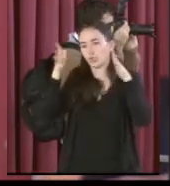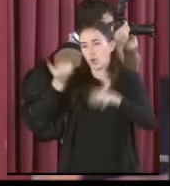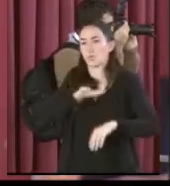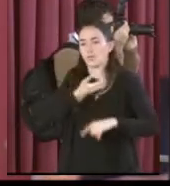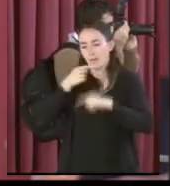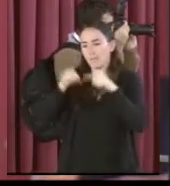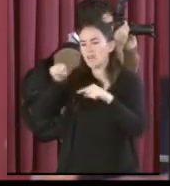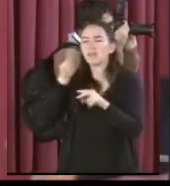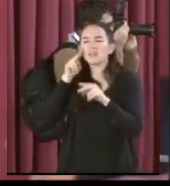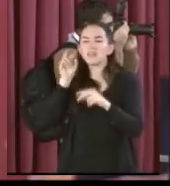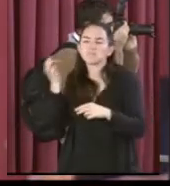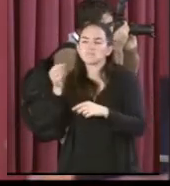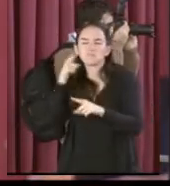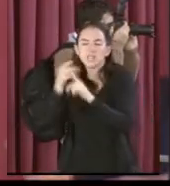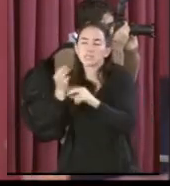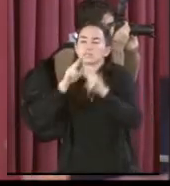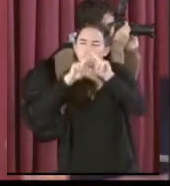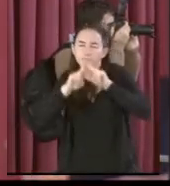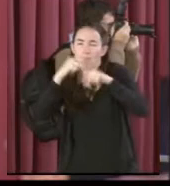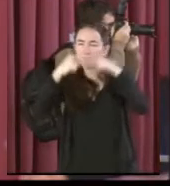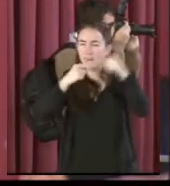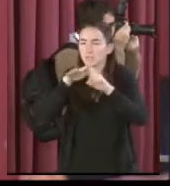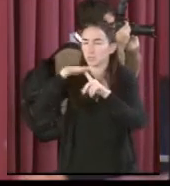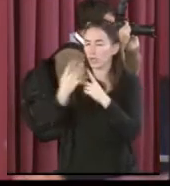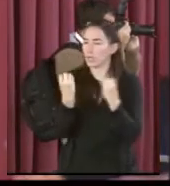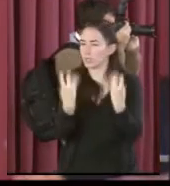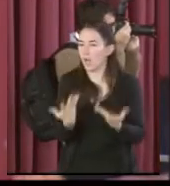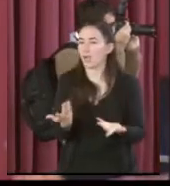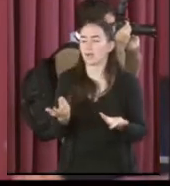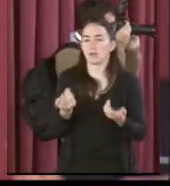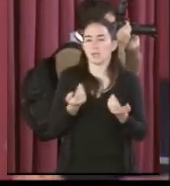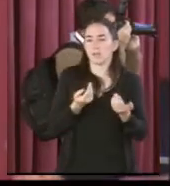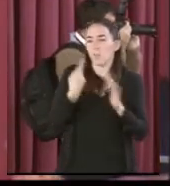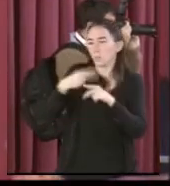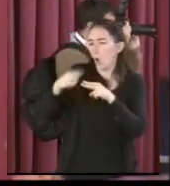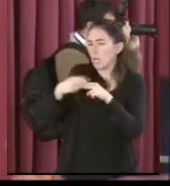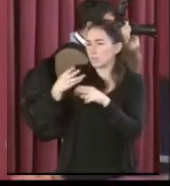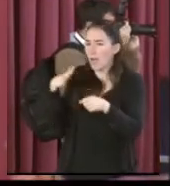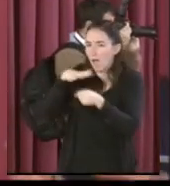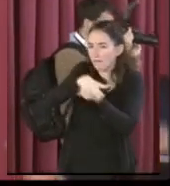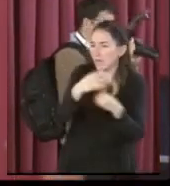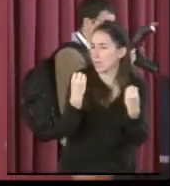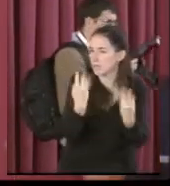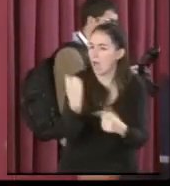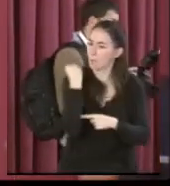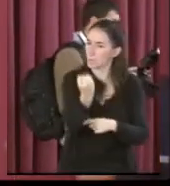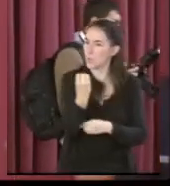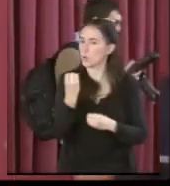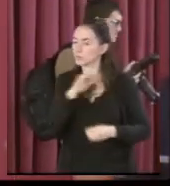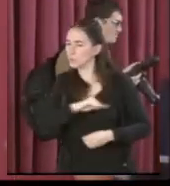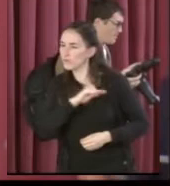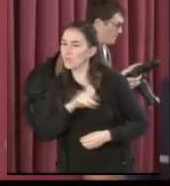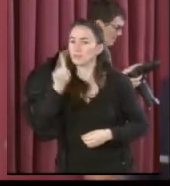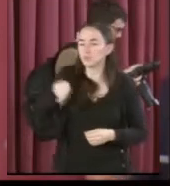las familias, el diseño de las políticas públicas y la evolución del impacto de las políticas municipales en las mismas.